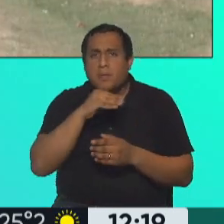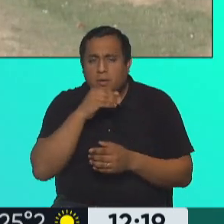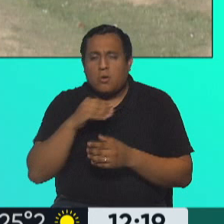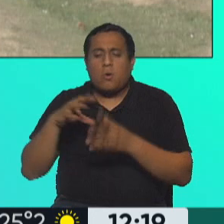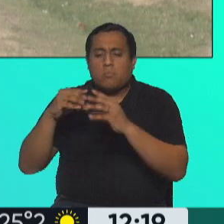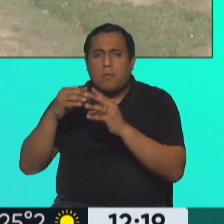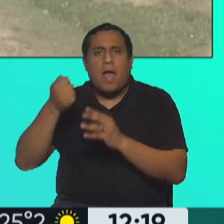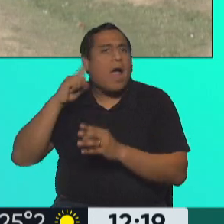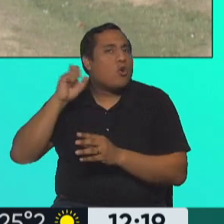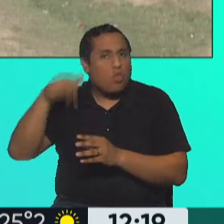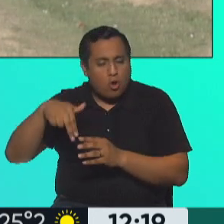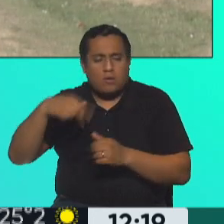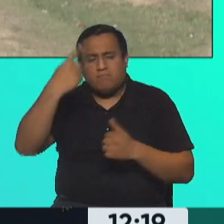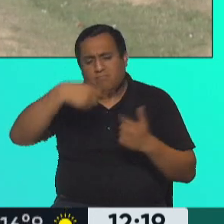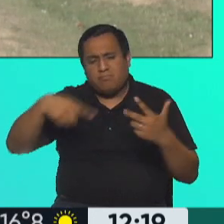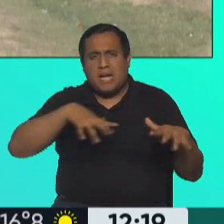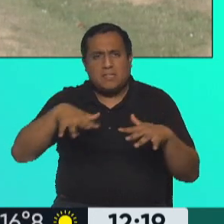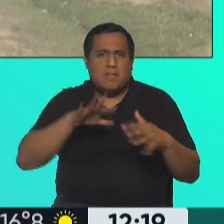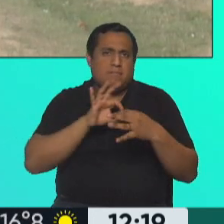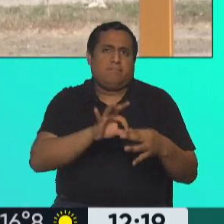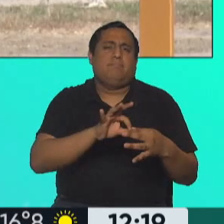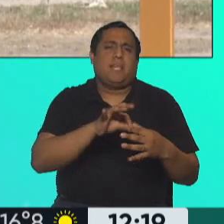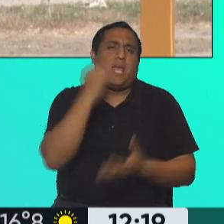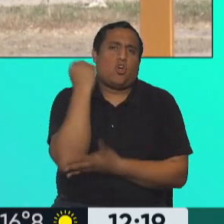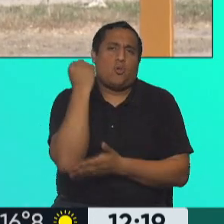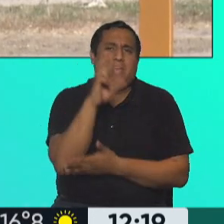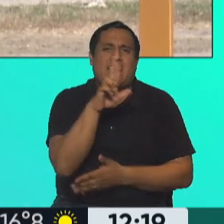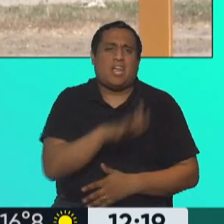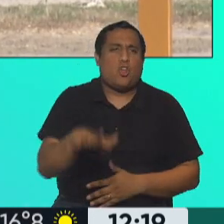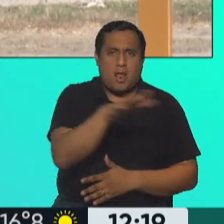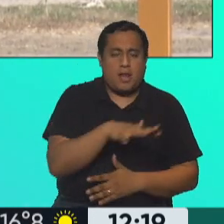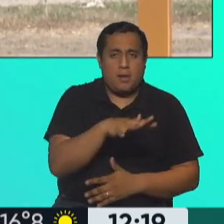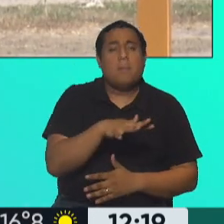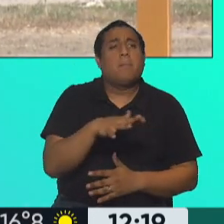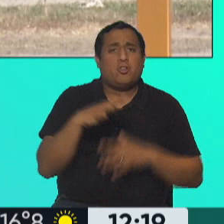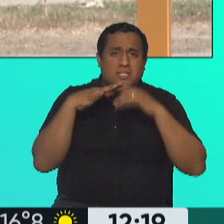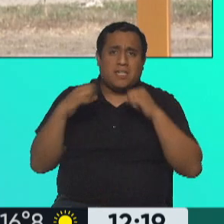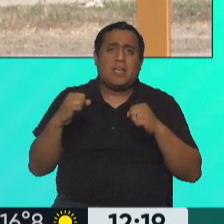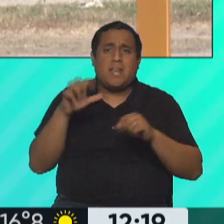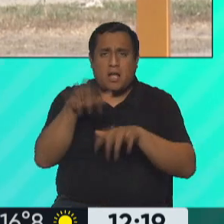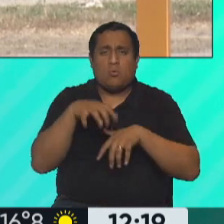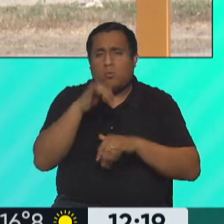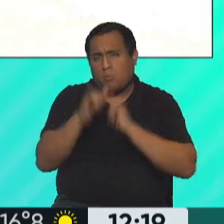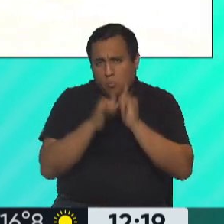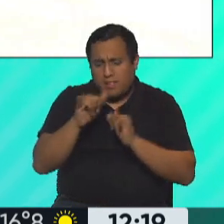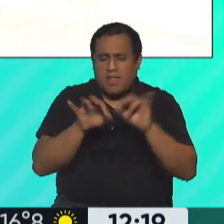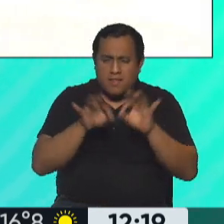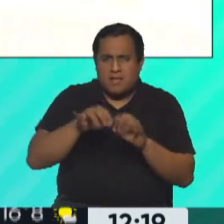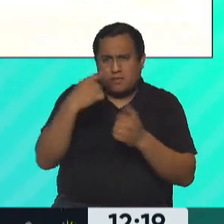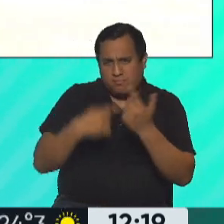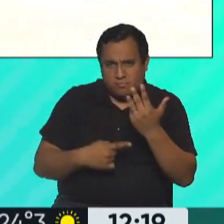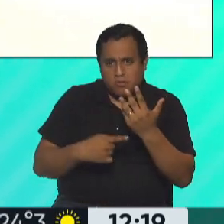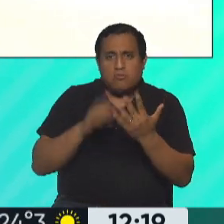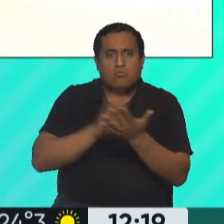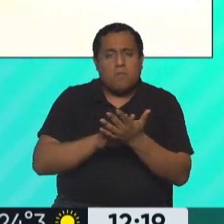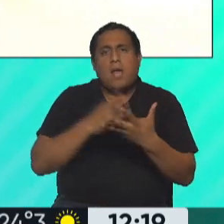algodoneros y otras actividades que tienen que ver con economías regionales. Pero lo que sí se saben, porque lo dio a conocer la Secretaría de Agricultura, algunos detalles de esto, que tiene que ver con